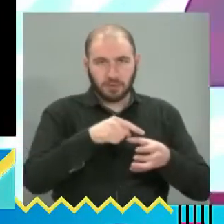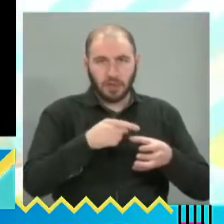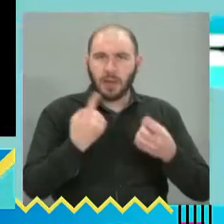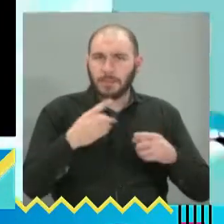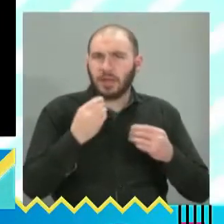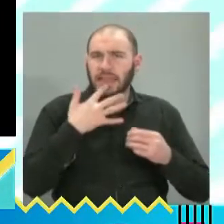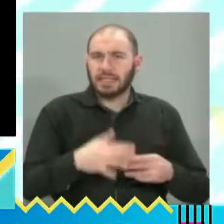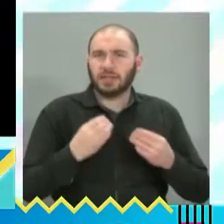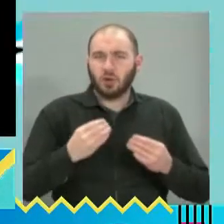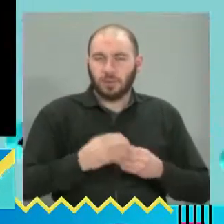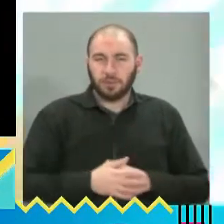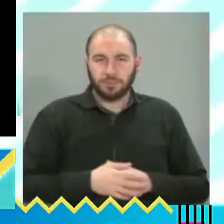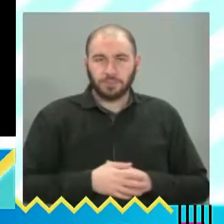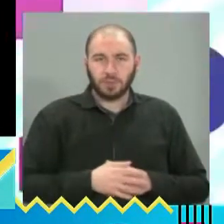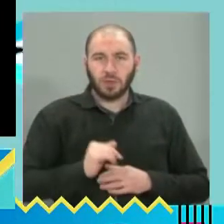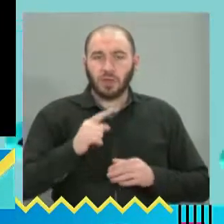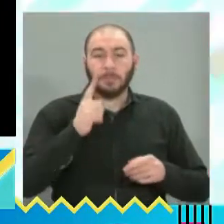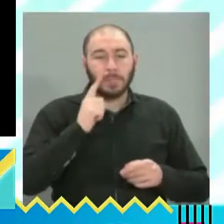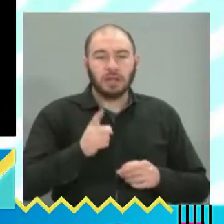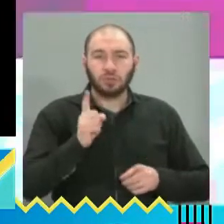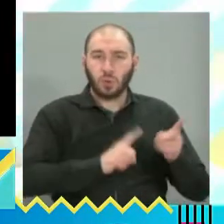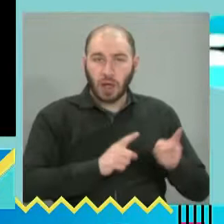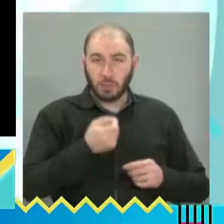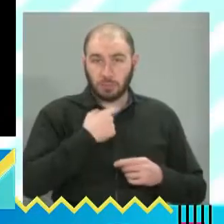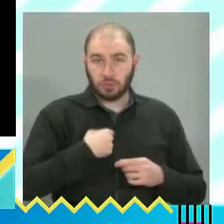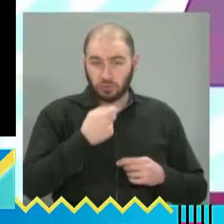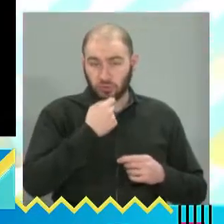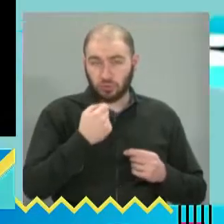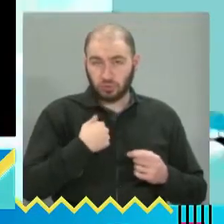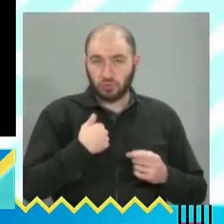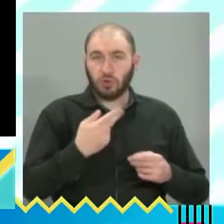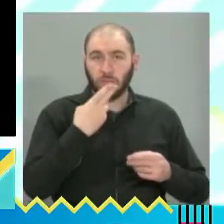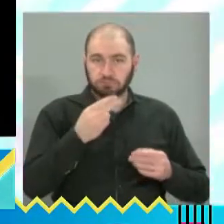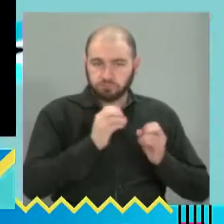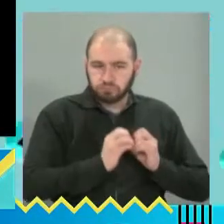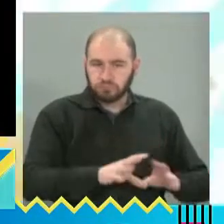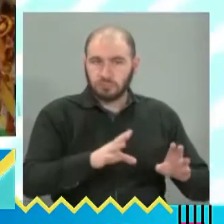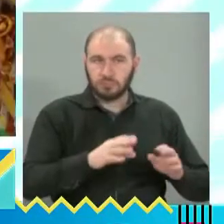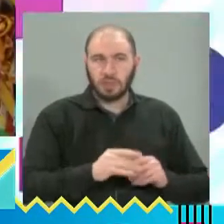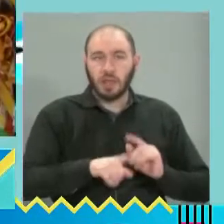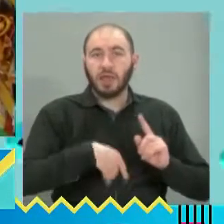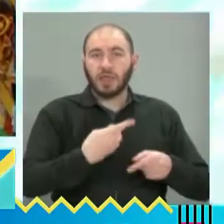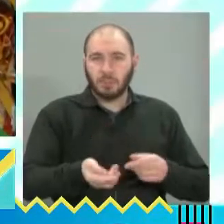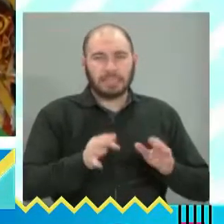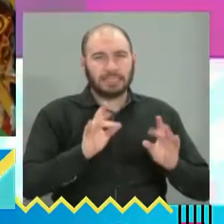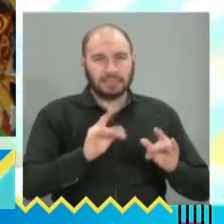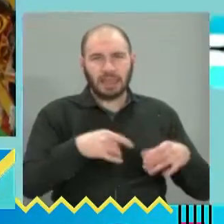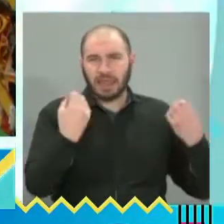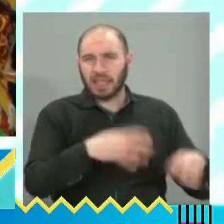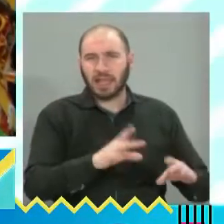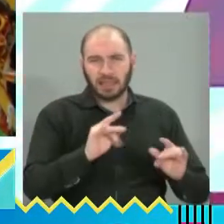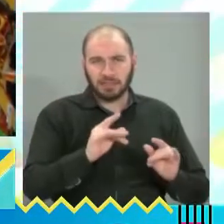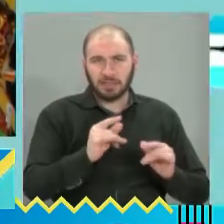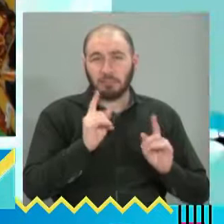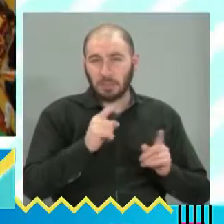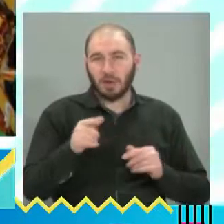es comprender cuál es el riesgo de que cuando yo ingreso al consumo de esta sustancia, después me es muy difícil salir, como un